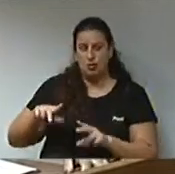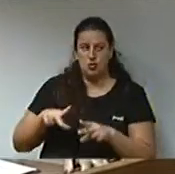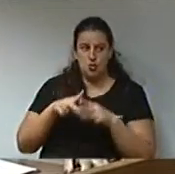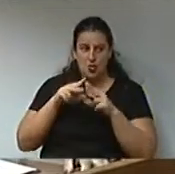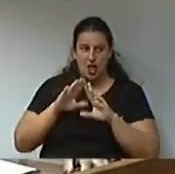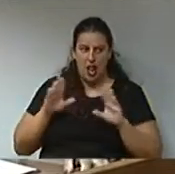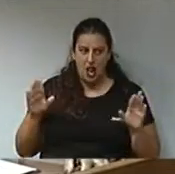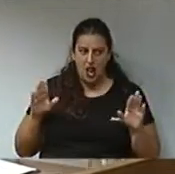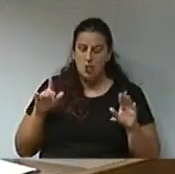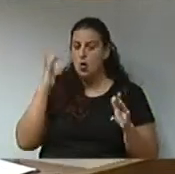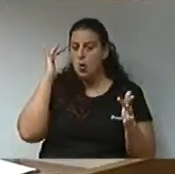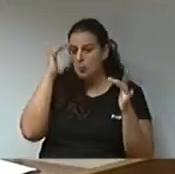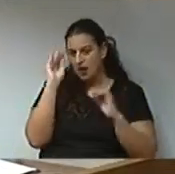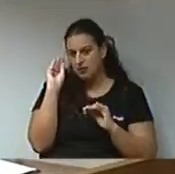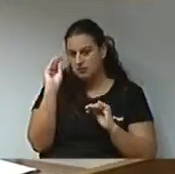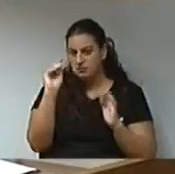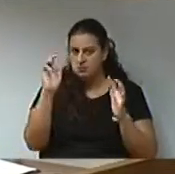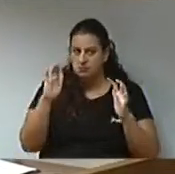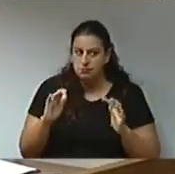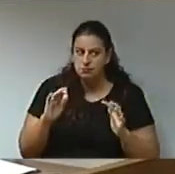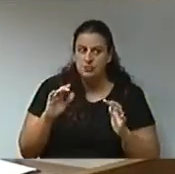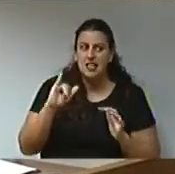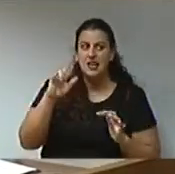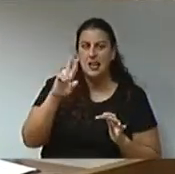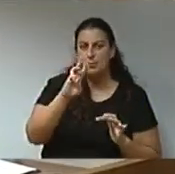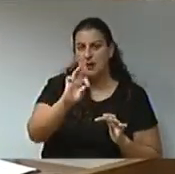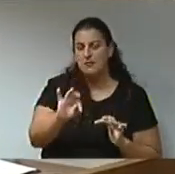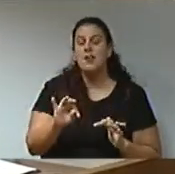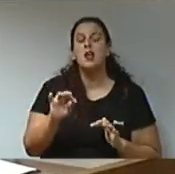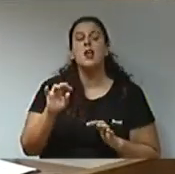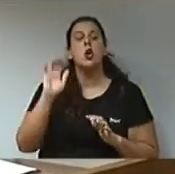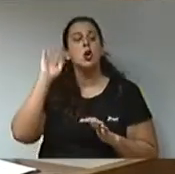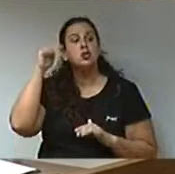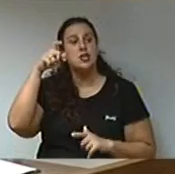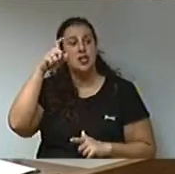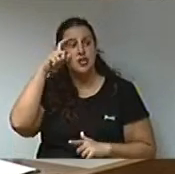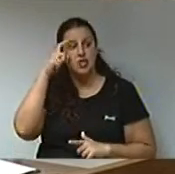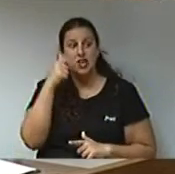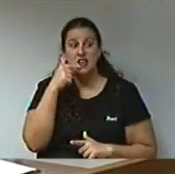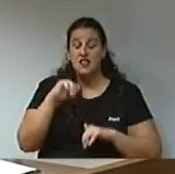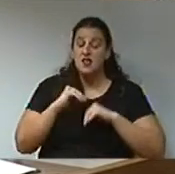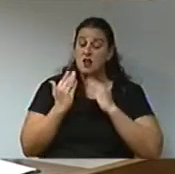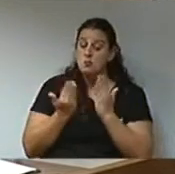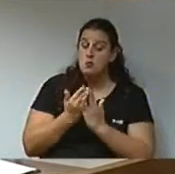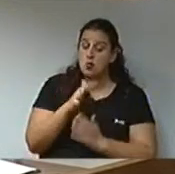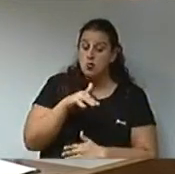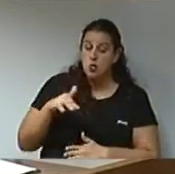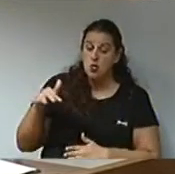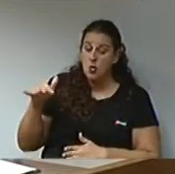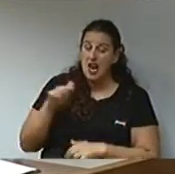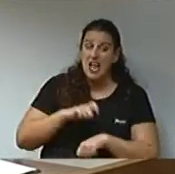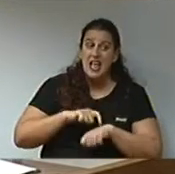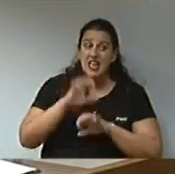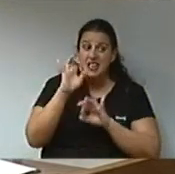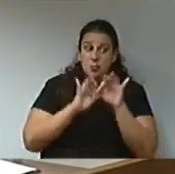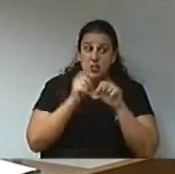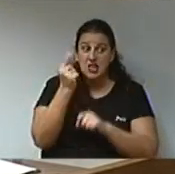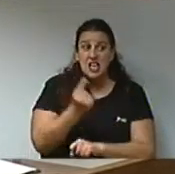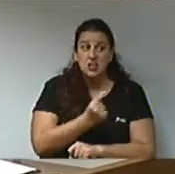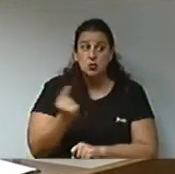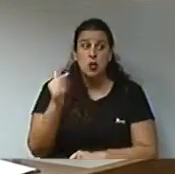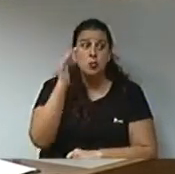le pedí que deflactara el IRPF y el conseller Soler dijo textualmente: «No hi ha cap lloc en el món on la baixada de tipus tinga un resultat